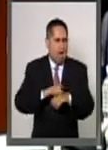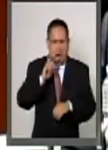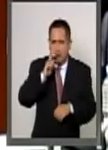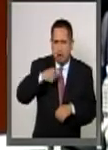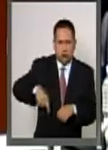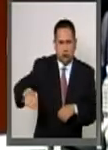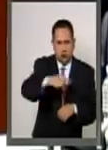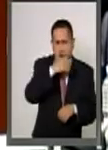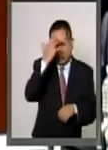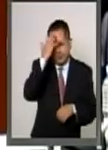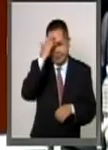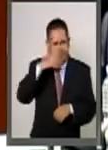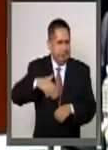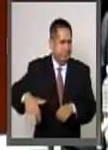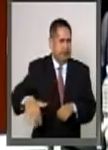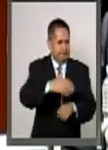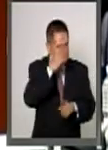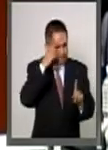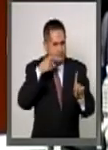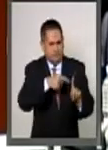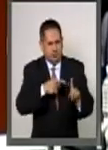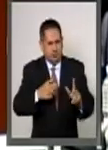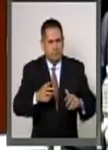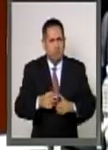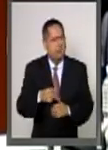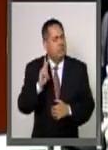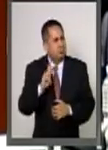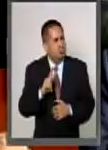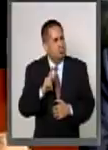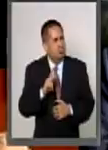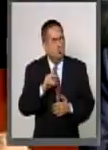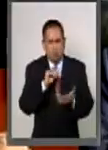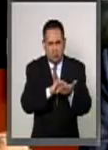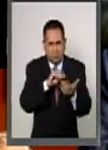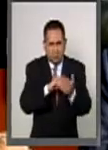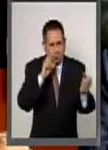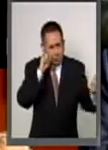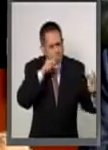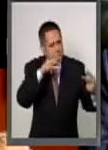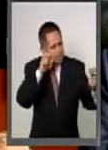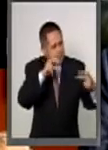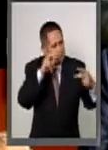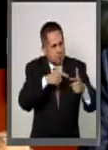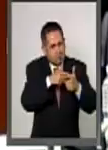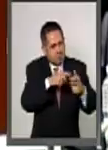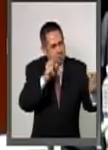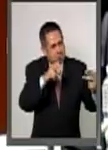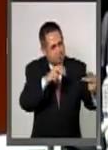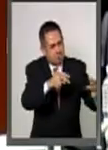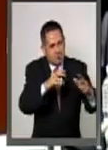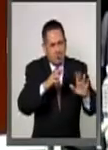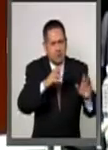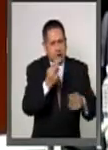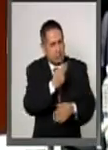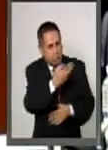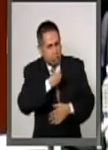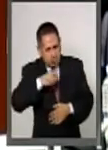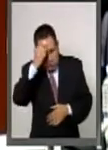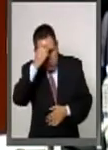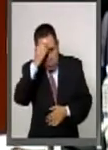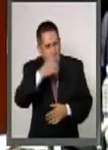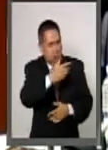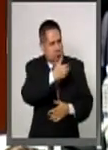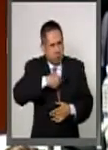muchas compañeras y de muchos compañeros, pero te vamos a seguir viendo. Vamos a necesitar de tu opinión, de